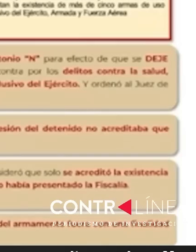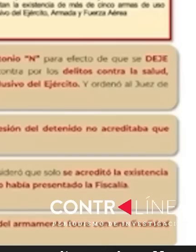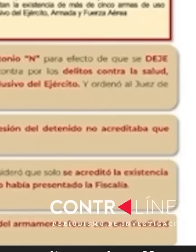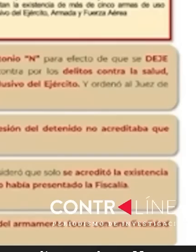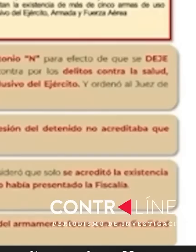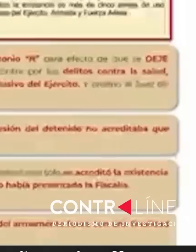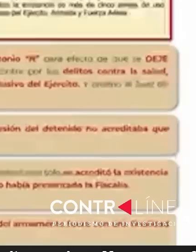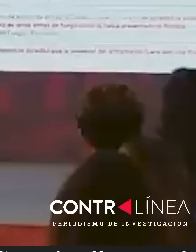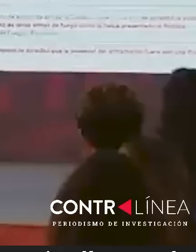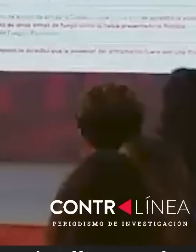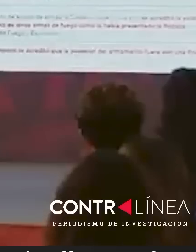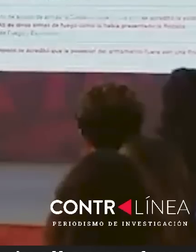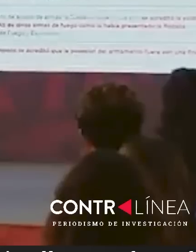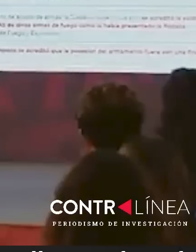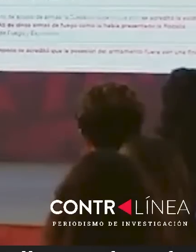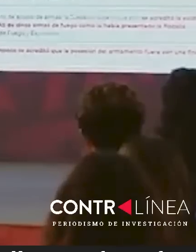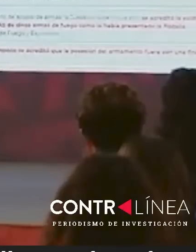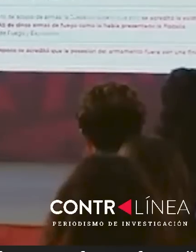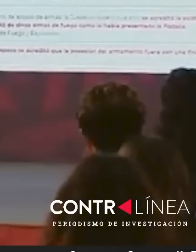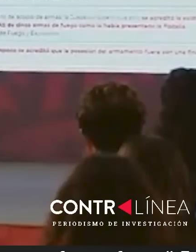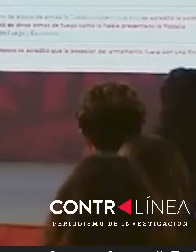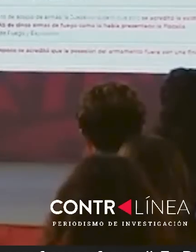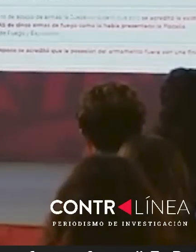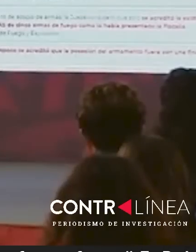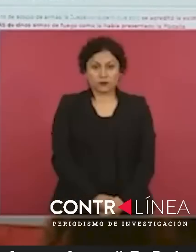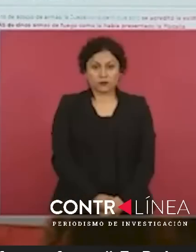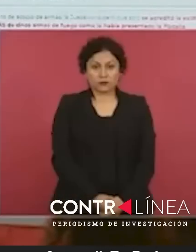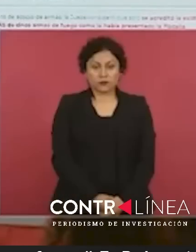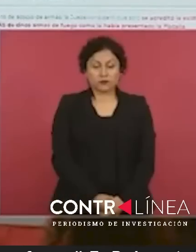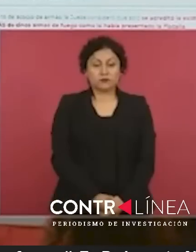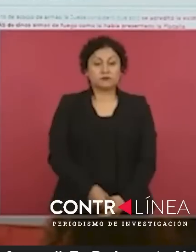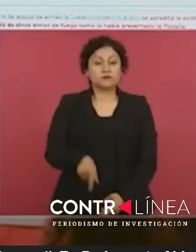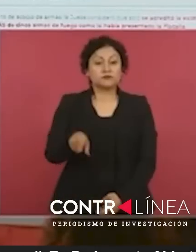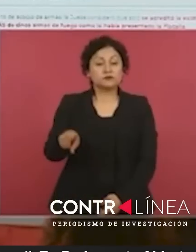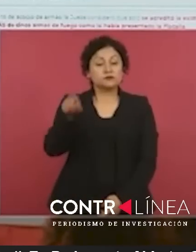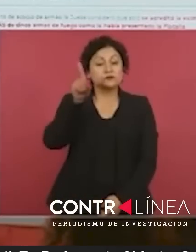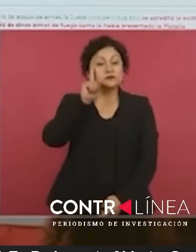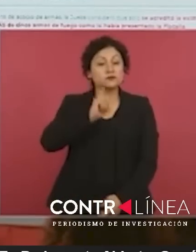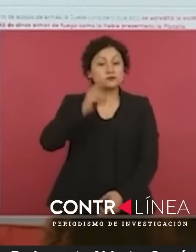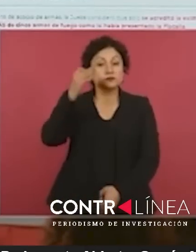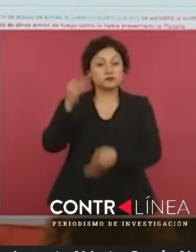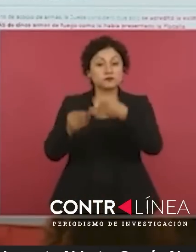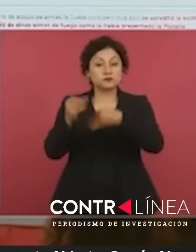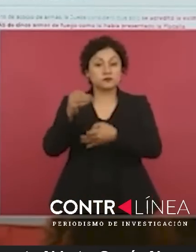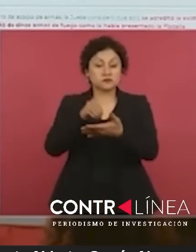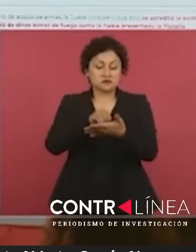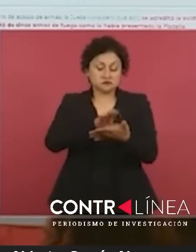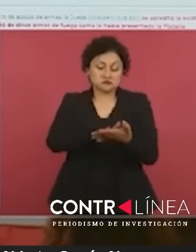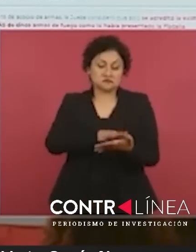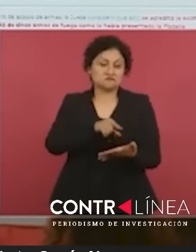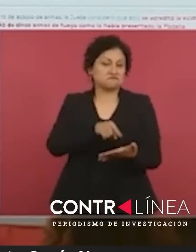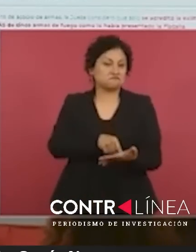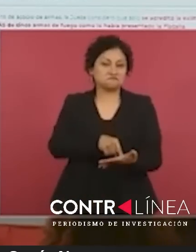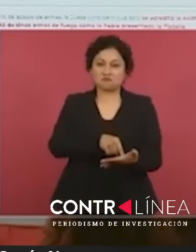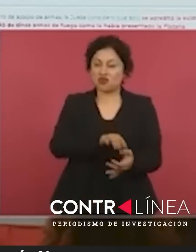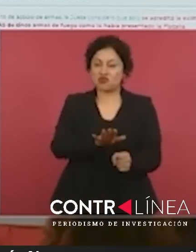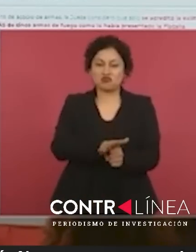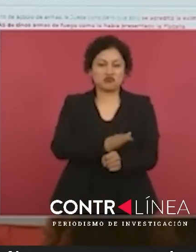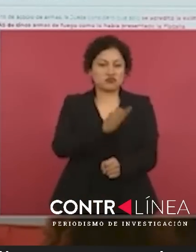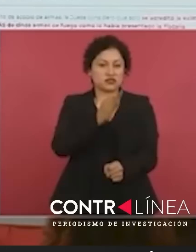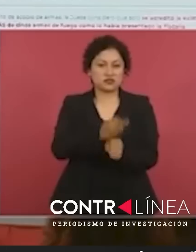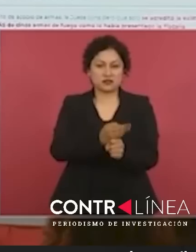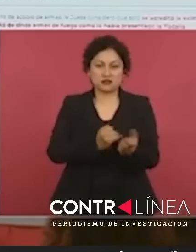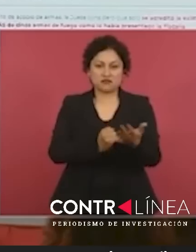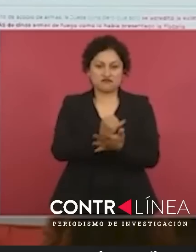pretendía venderla, ya que no se encontró una báscula o dinero. De igual manera, en cuanto al